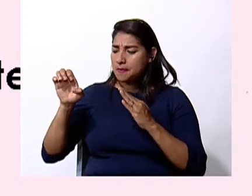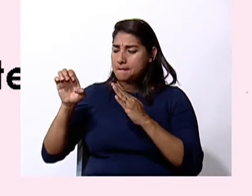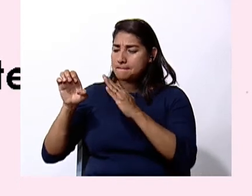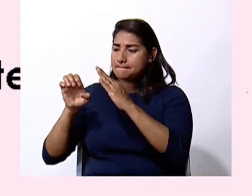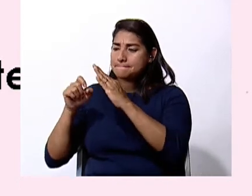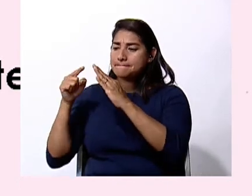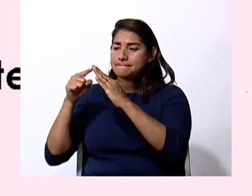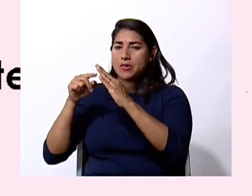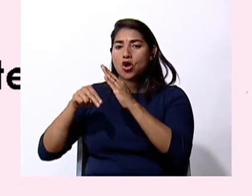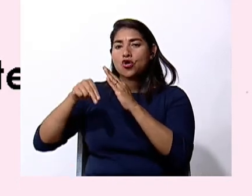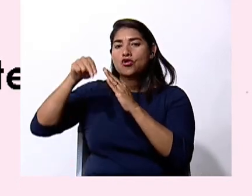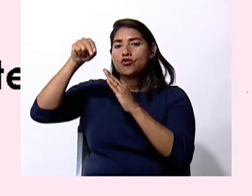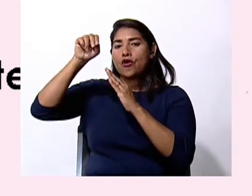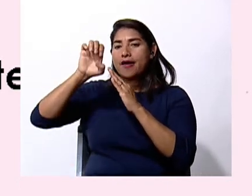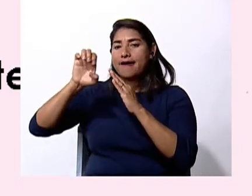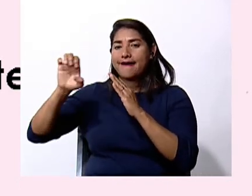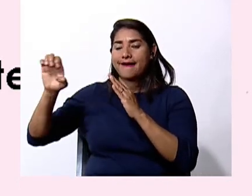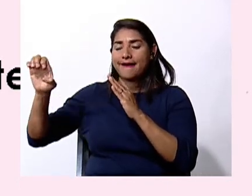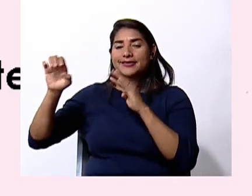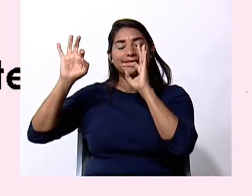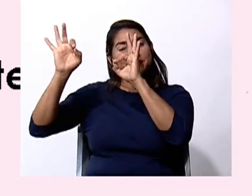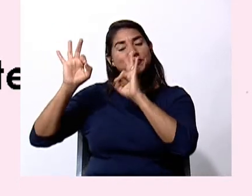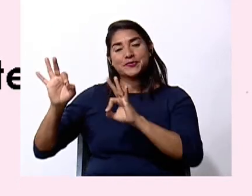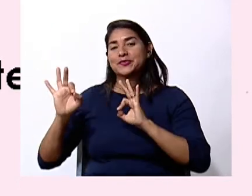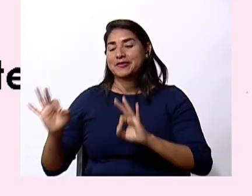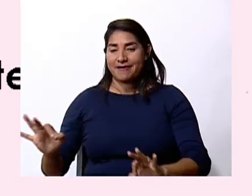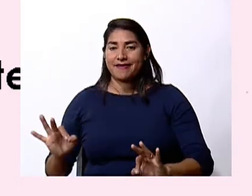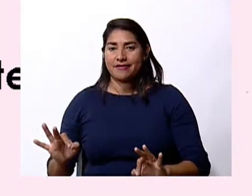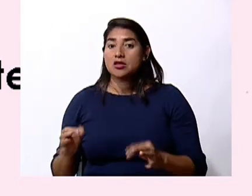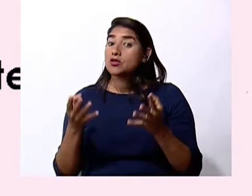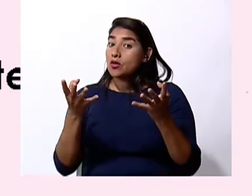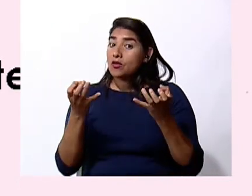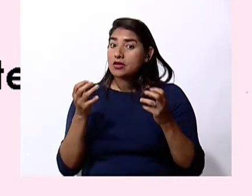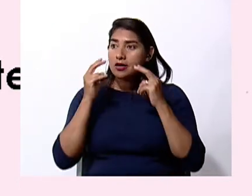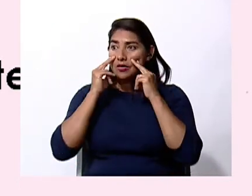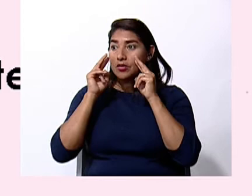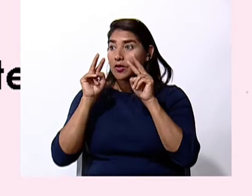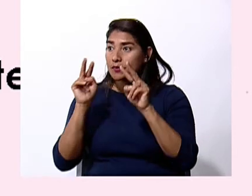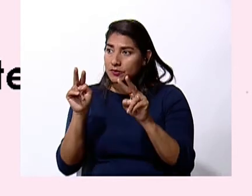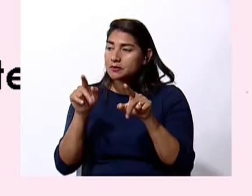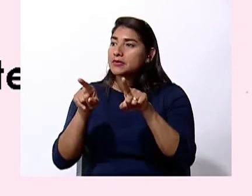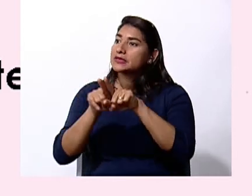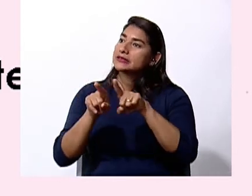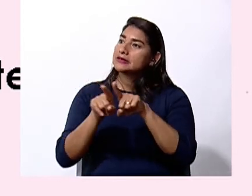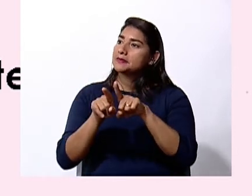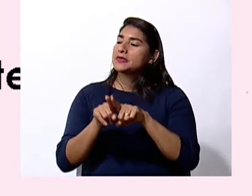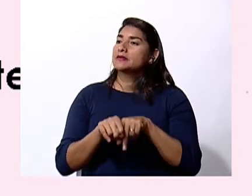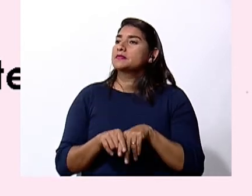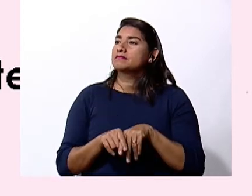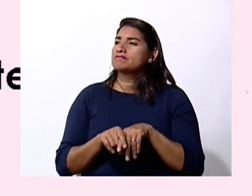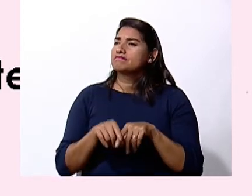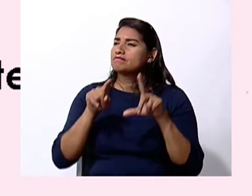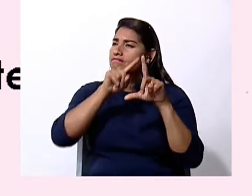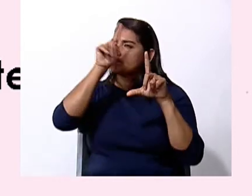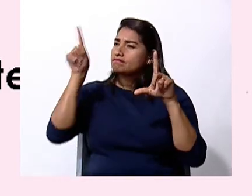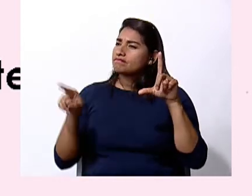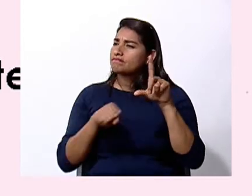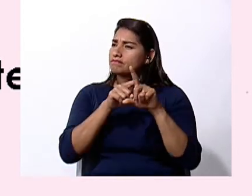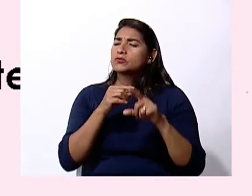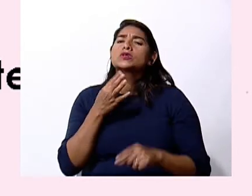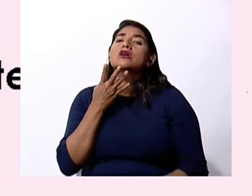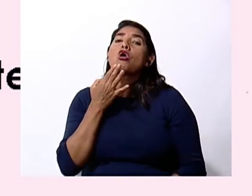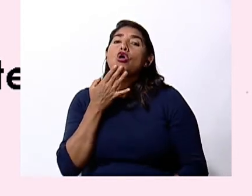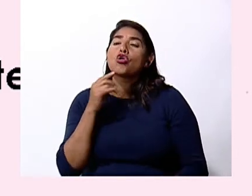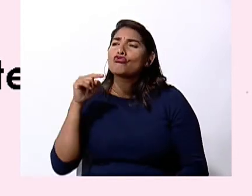el noreste muy bien quiero que observes aquí que lo puse en rojo